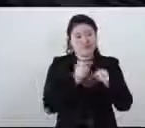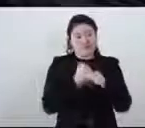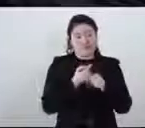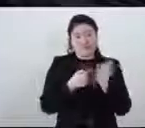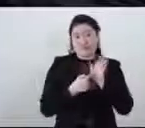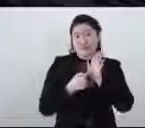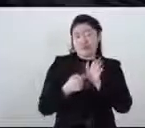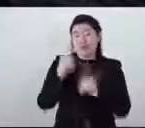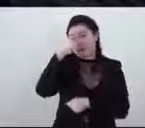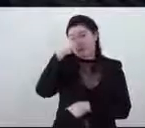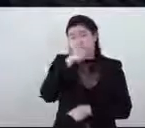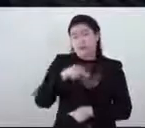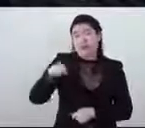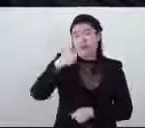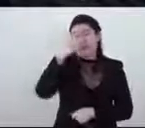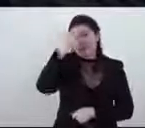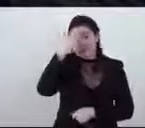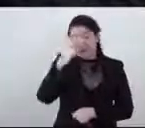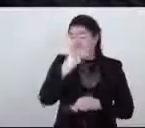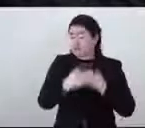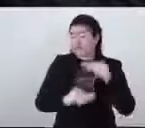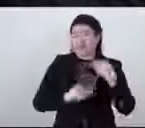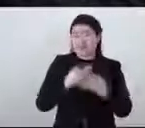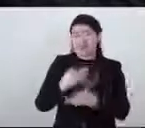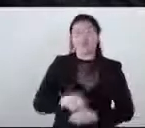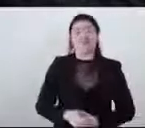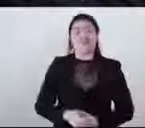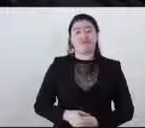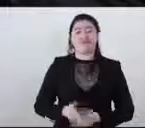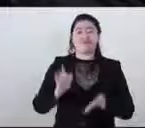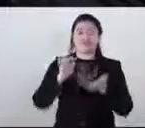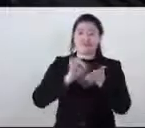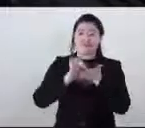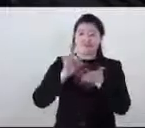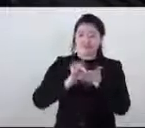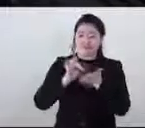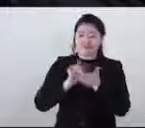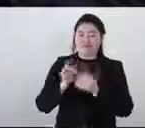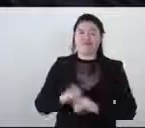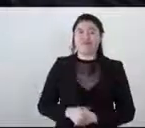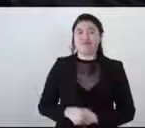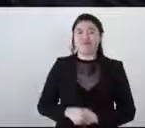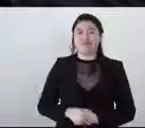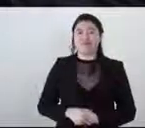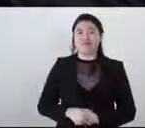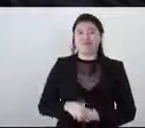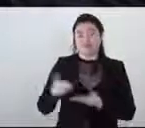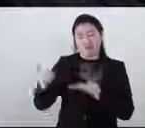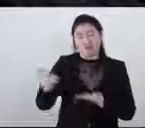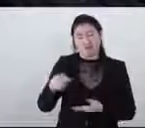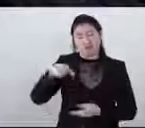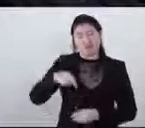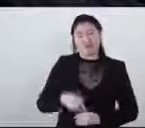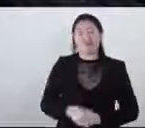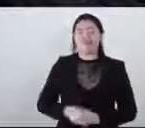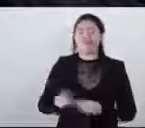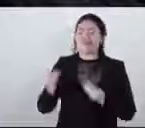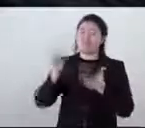que puedan ustedes tener todo el conocimiento. Les agradecemos mucho por su presencia el día de hoy.